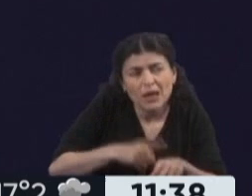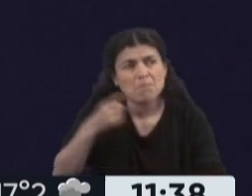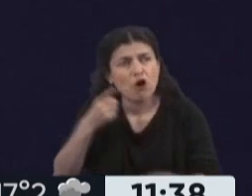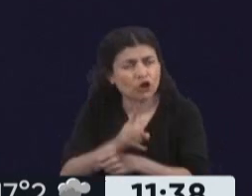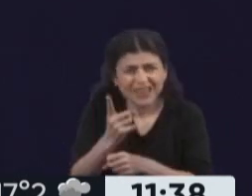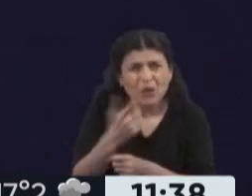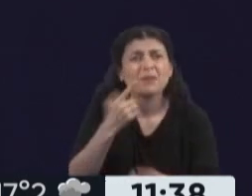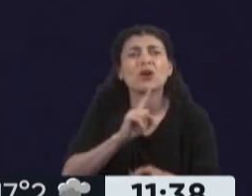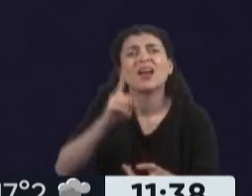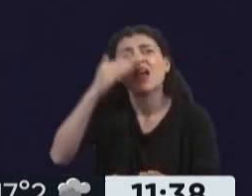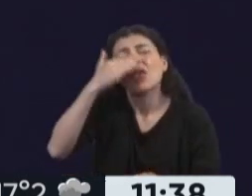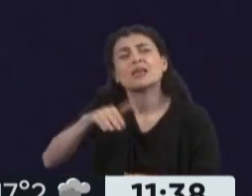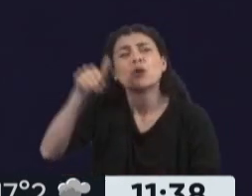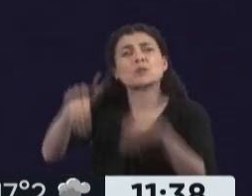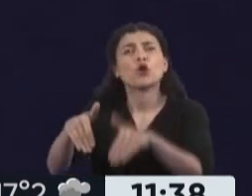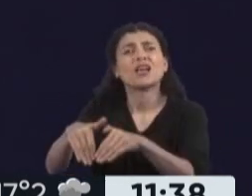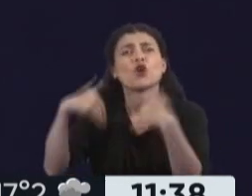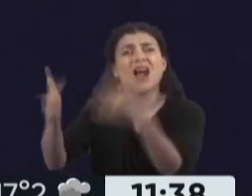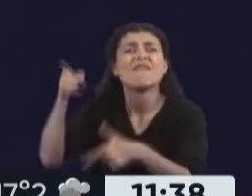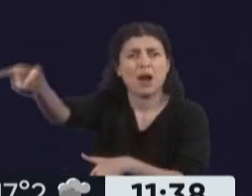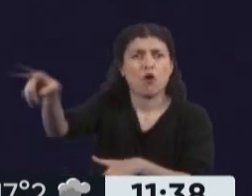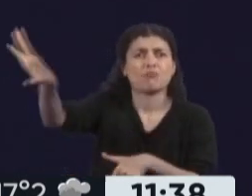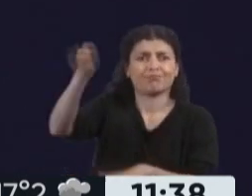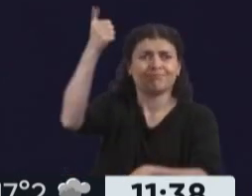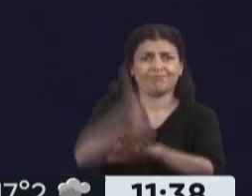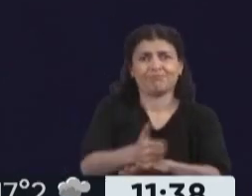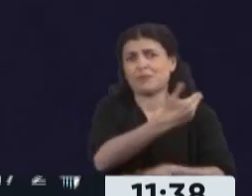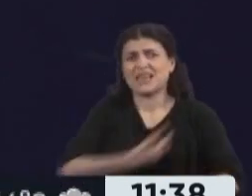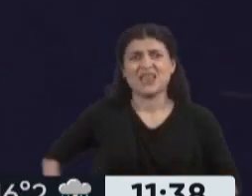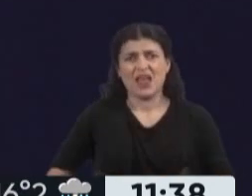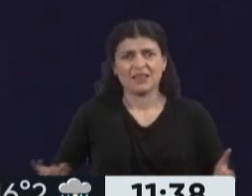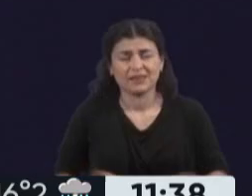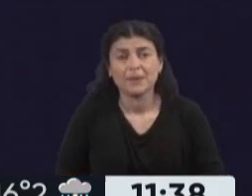mayoría. Y porque además